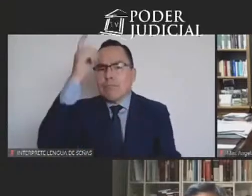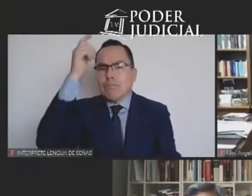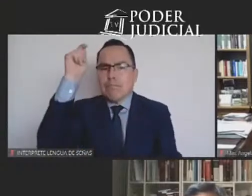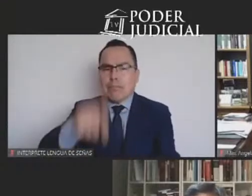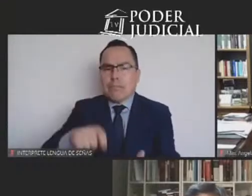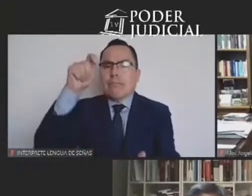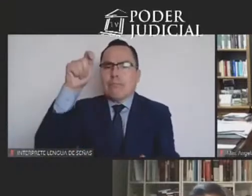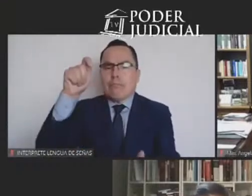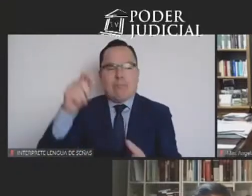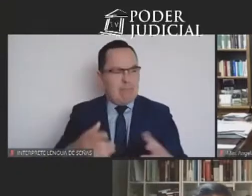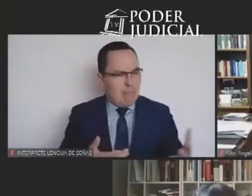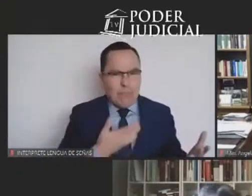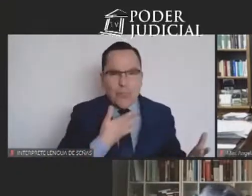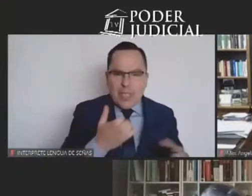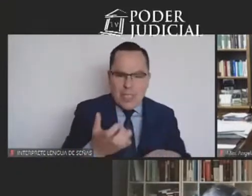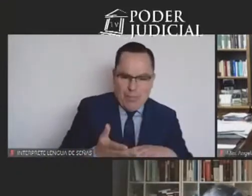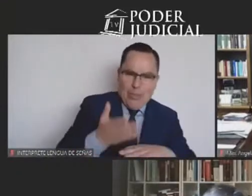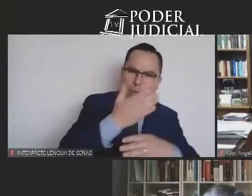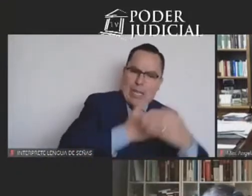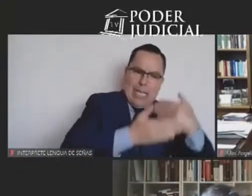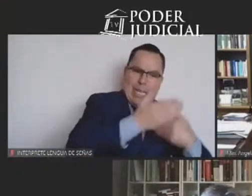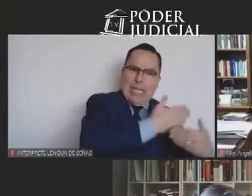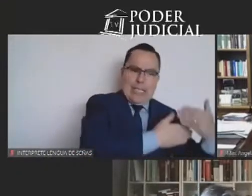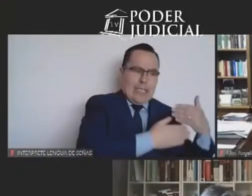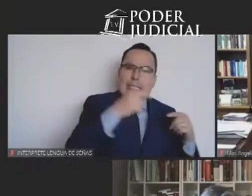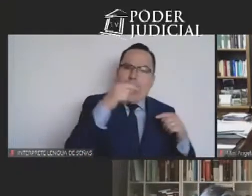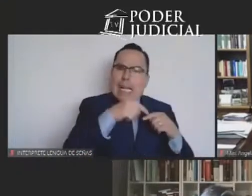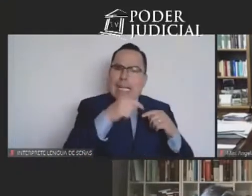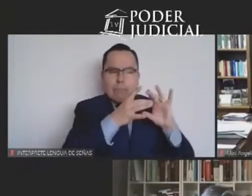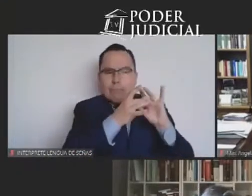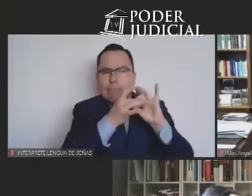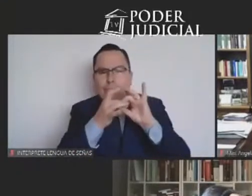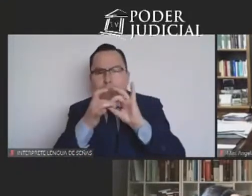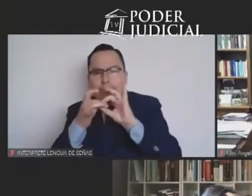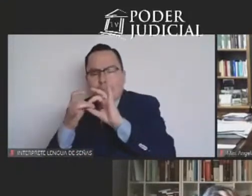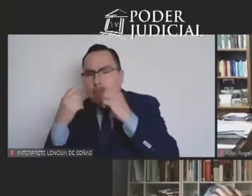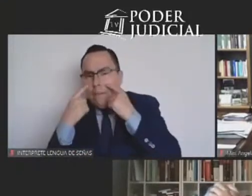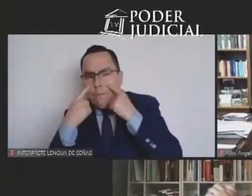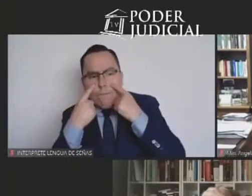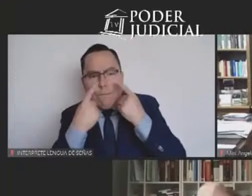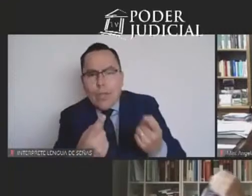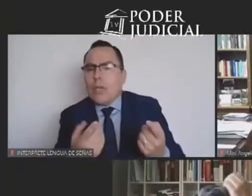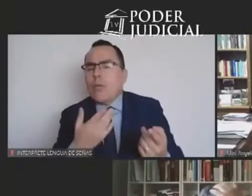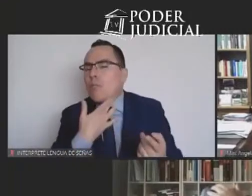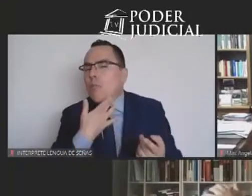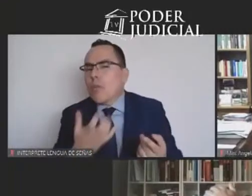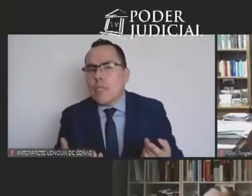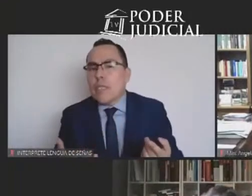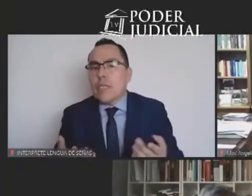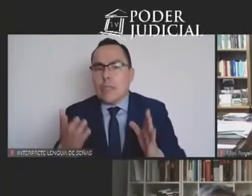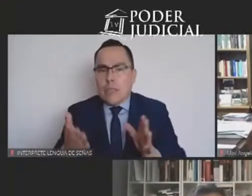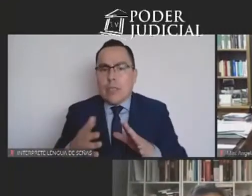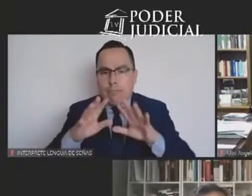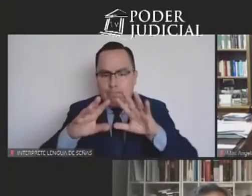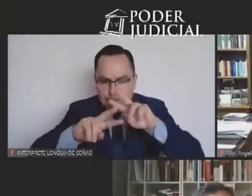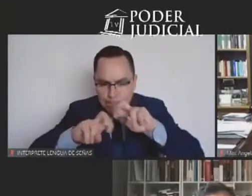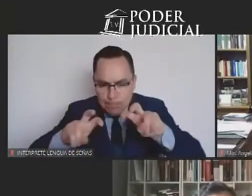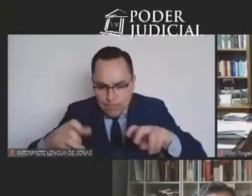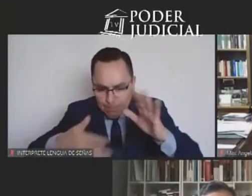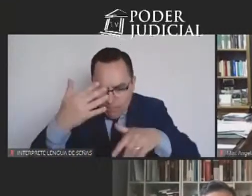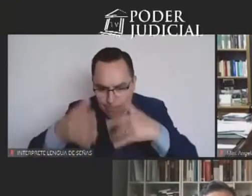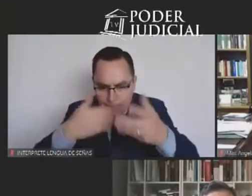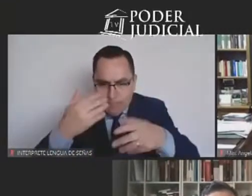la posibilidad de hacer seguimiento a estas decisiones en cuanto a su cumplimiento, en cuanto